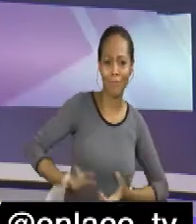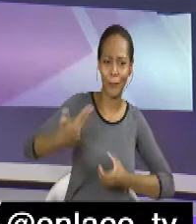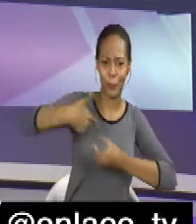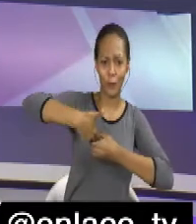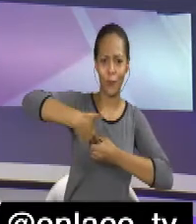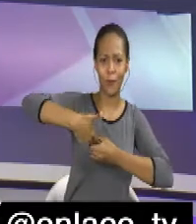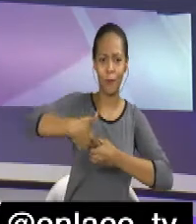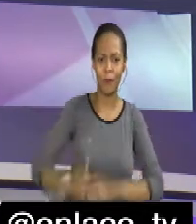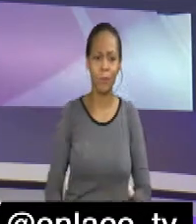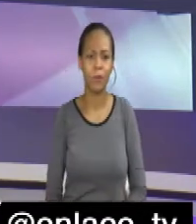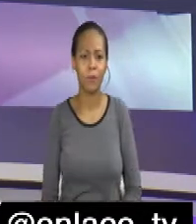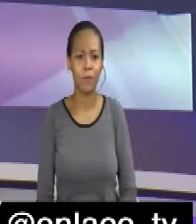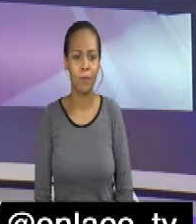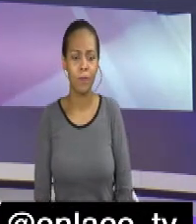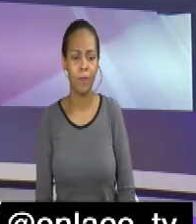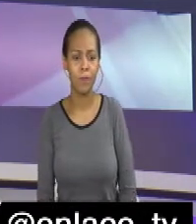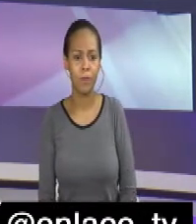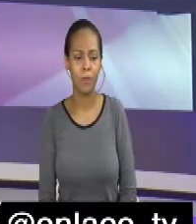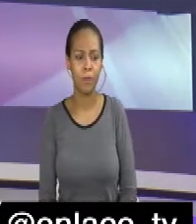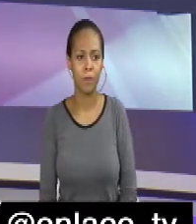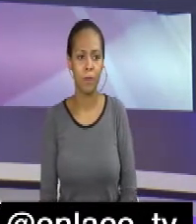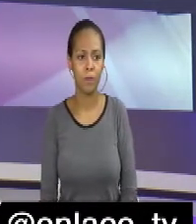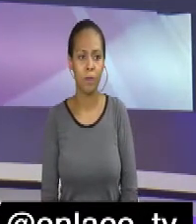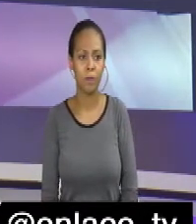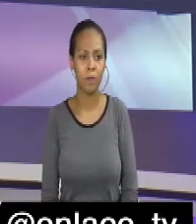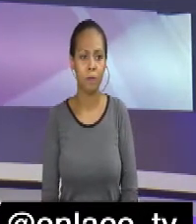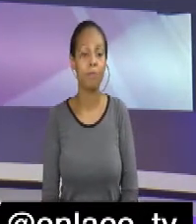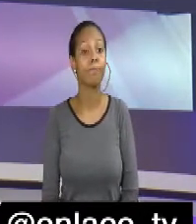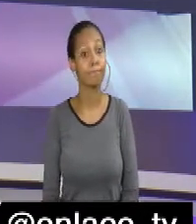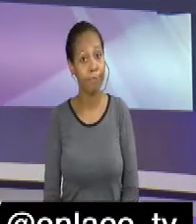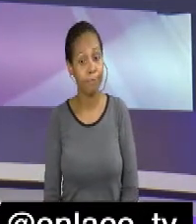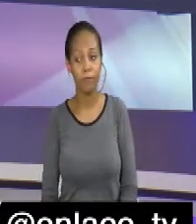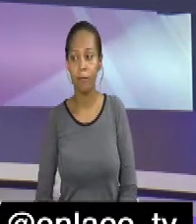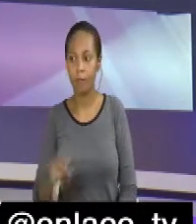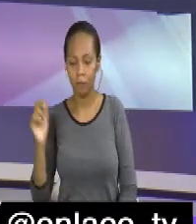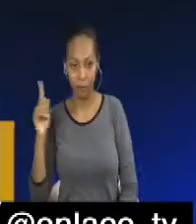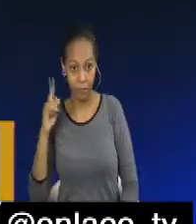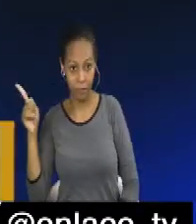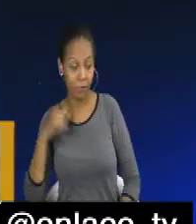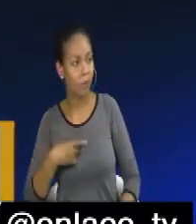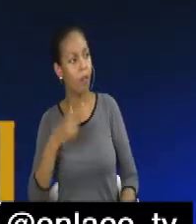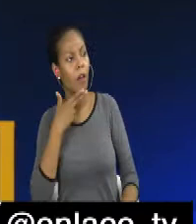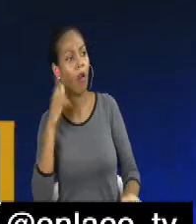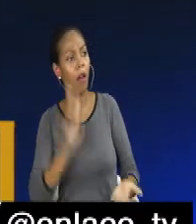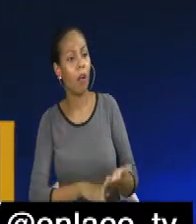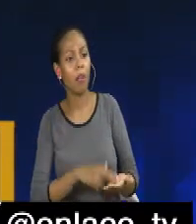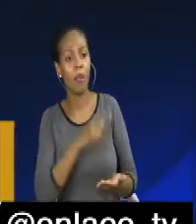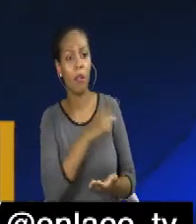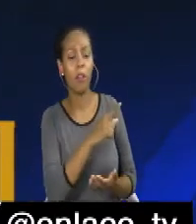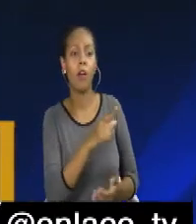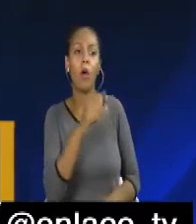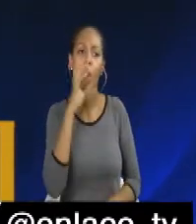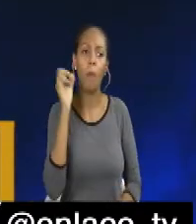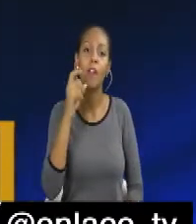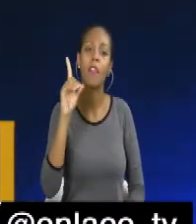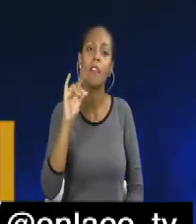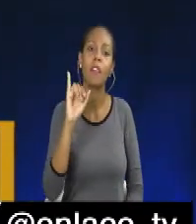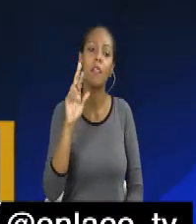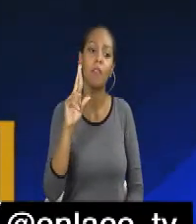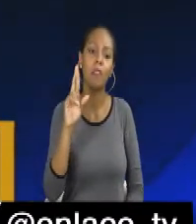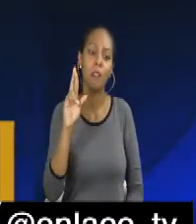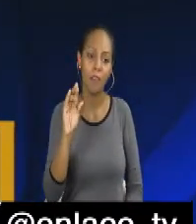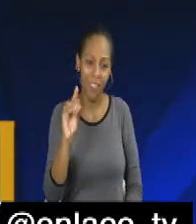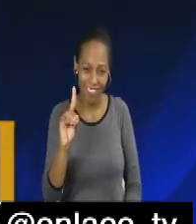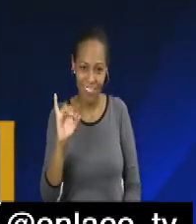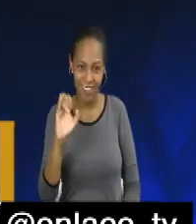La Registraduría Nacional del Estado Civil envió carta al gobernador de Santander, Didier Tavera Amado, donde le pide el cambio de la fecha que ya